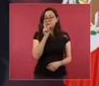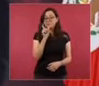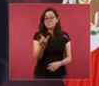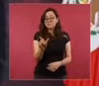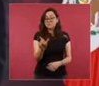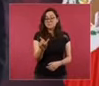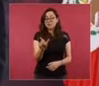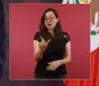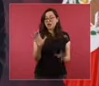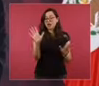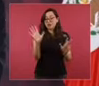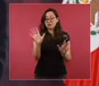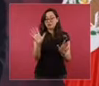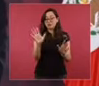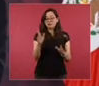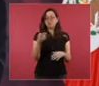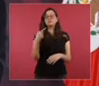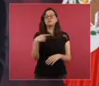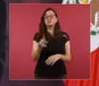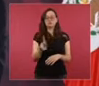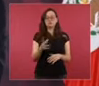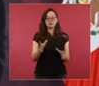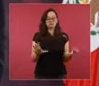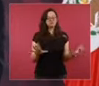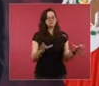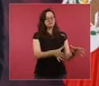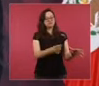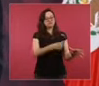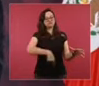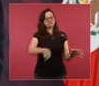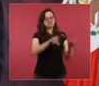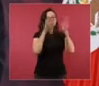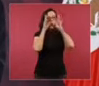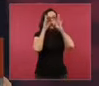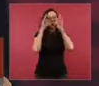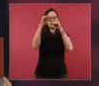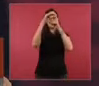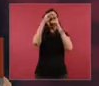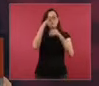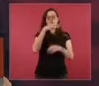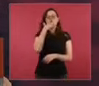Bueno, ni lo puedo mencionar. Bueno, por el conservadurismo corrupto.